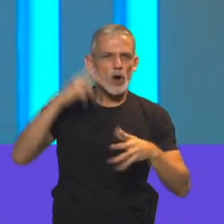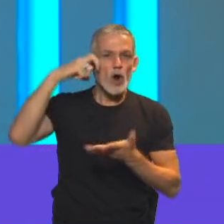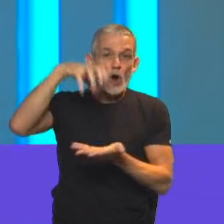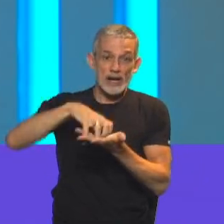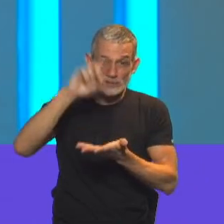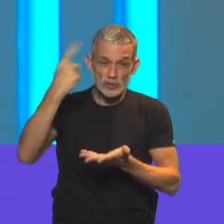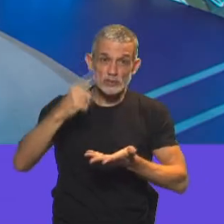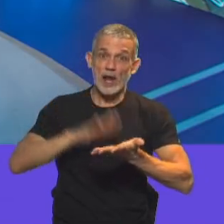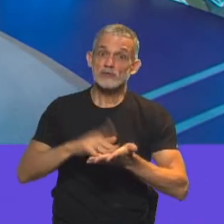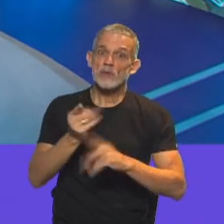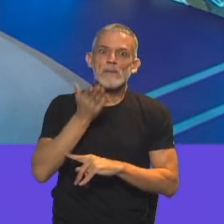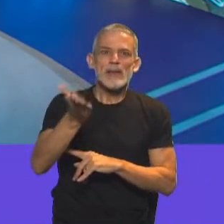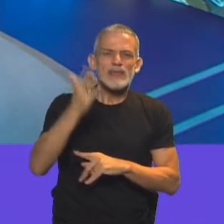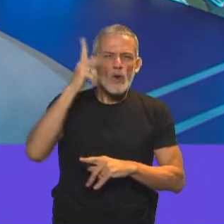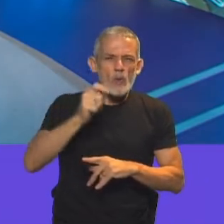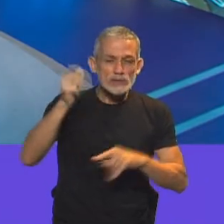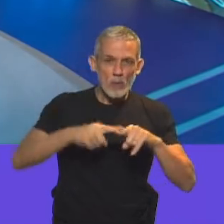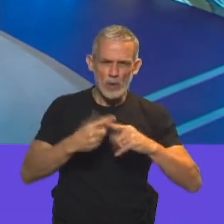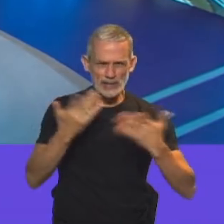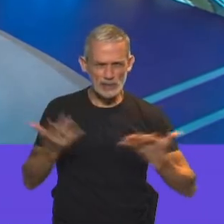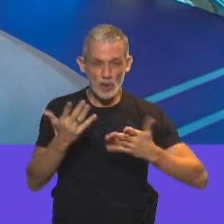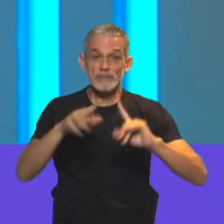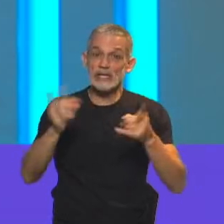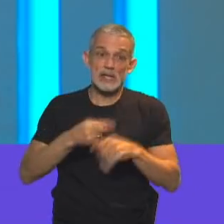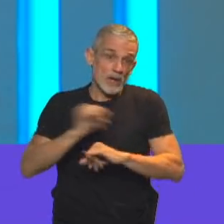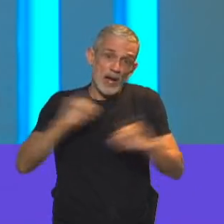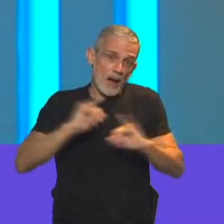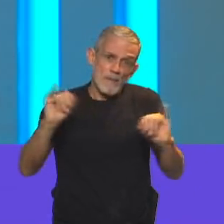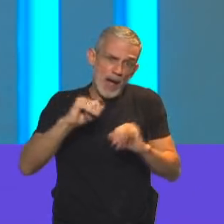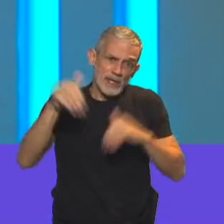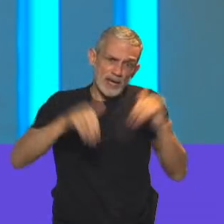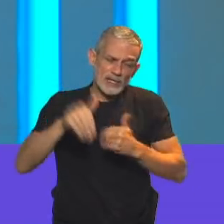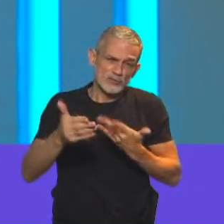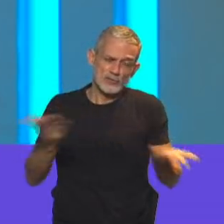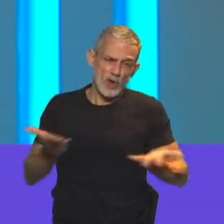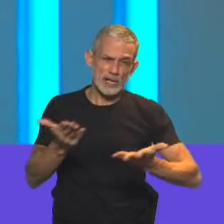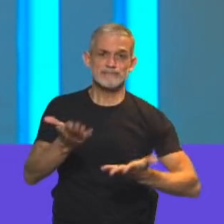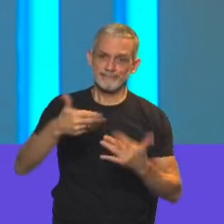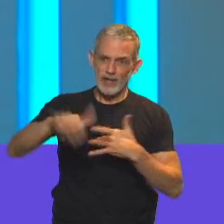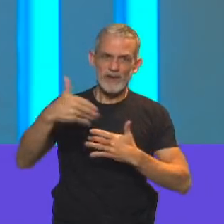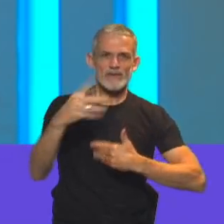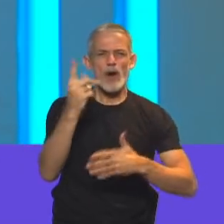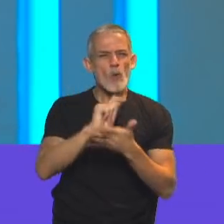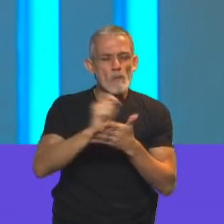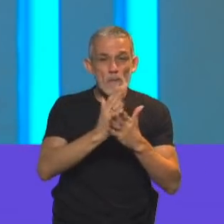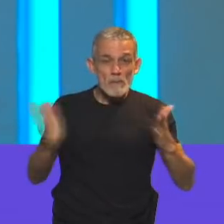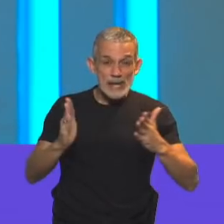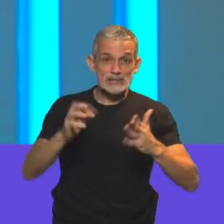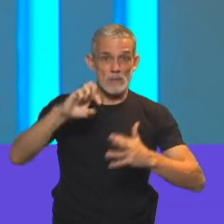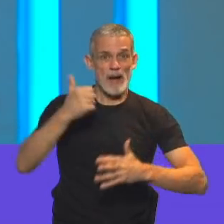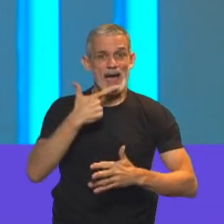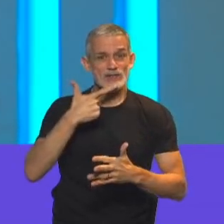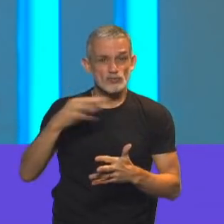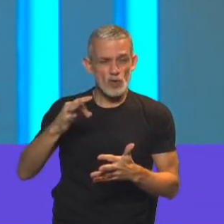a propósito de este periodo de vídeo político y también en la campaña electoral porque estamos claramente a exactamente un mes de las primarias